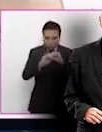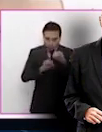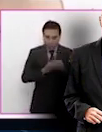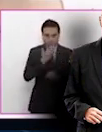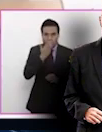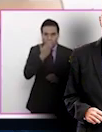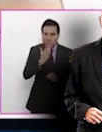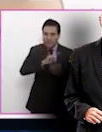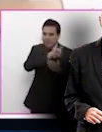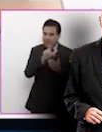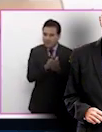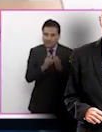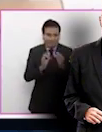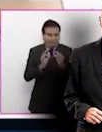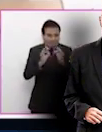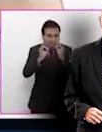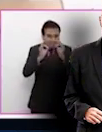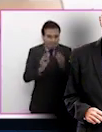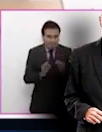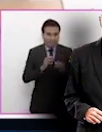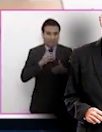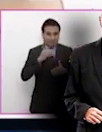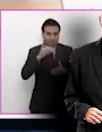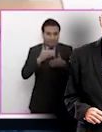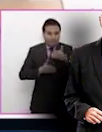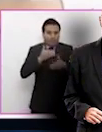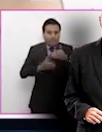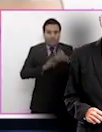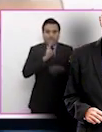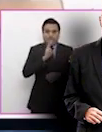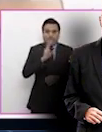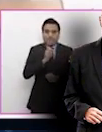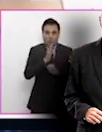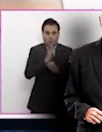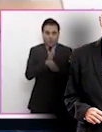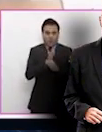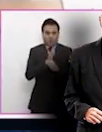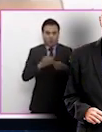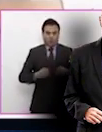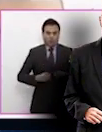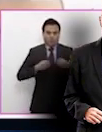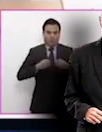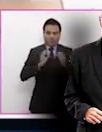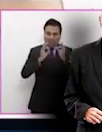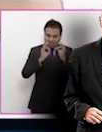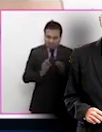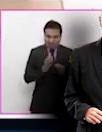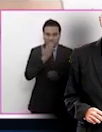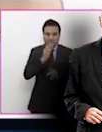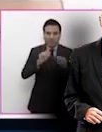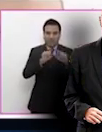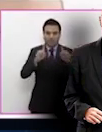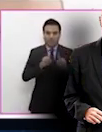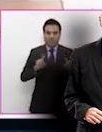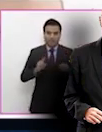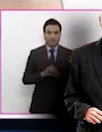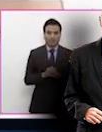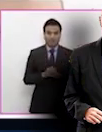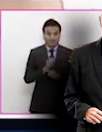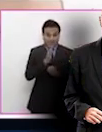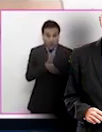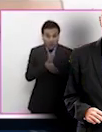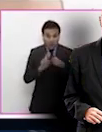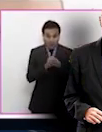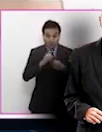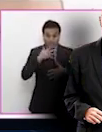para poder cargar la balanza sobre un partido político u otro. Sin duda, hoy hay filias y fobias hacia